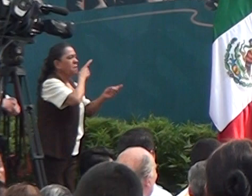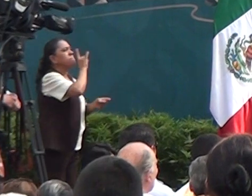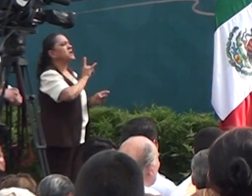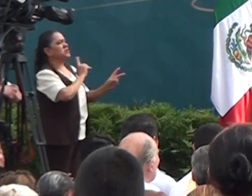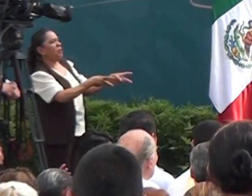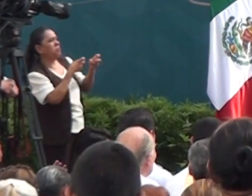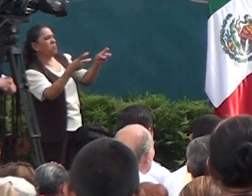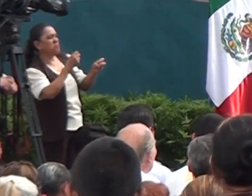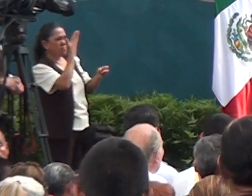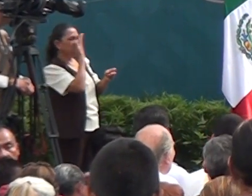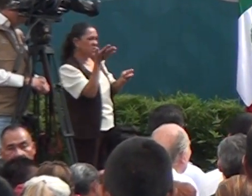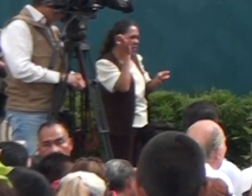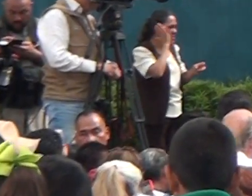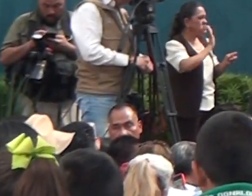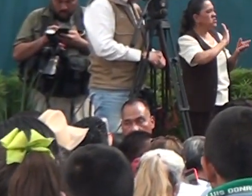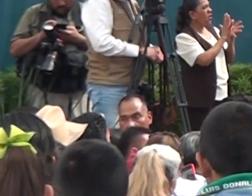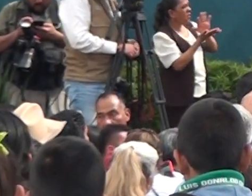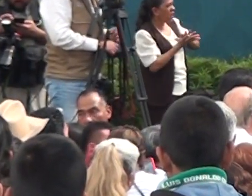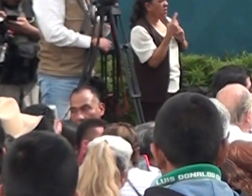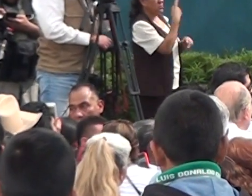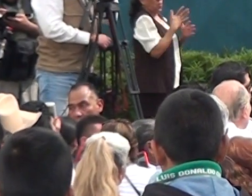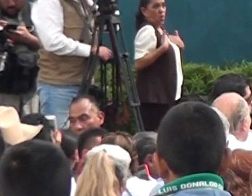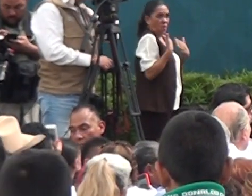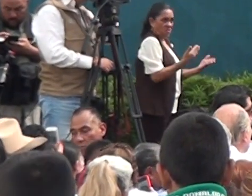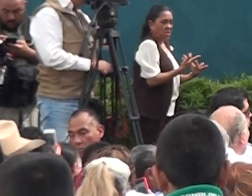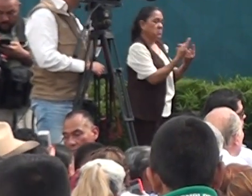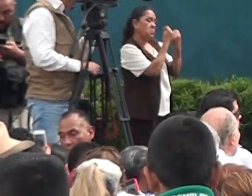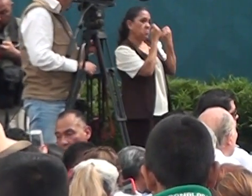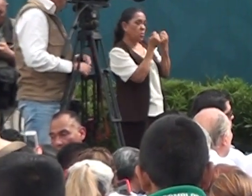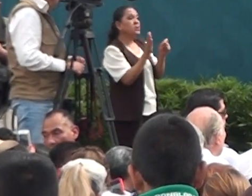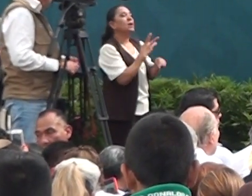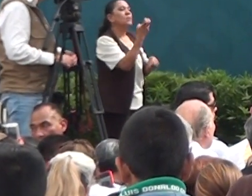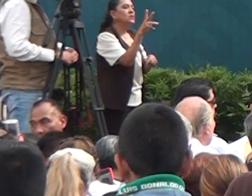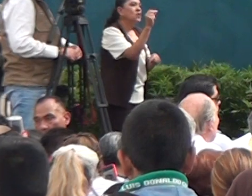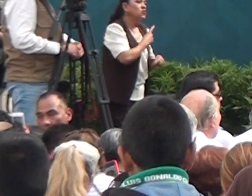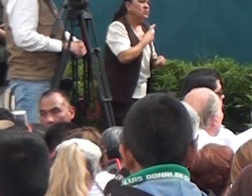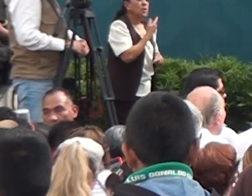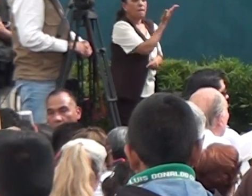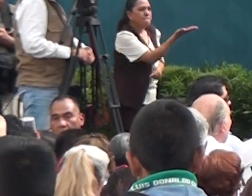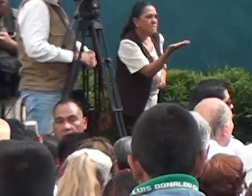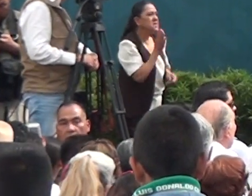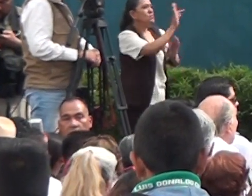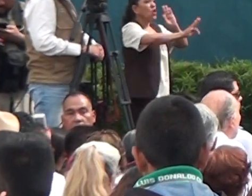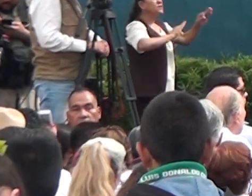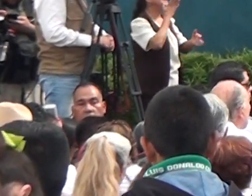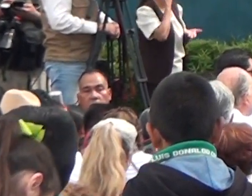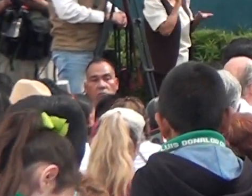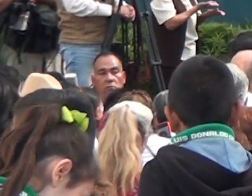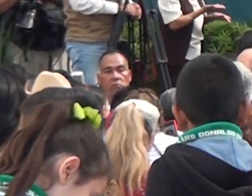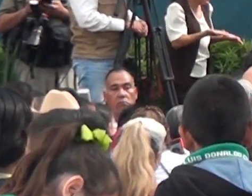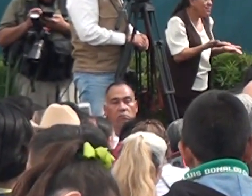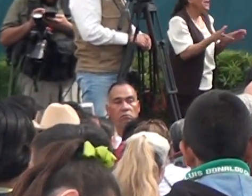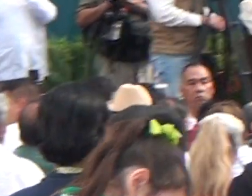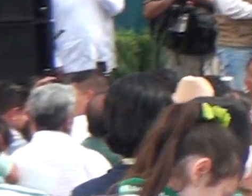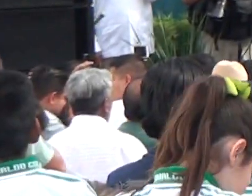robado, traicionando nuestra confianza. Así que no solo pedimos un trato amable,